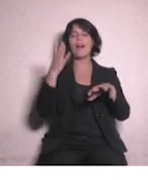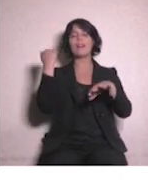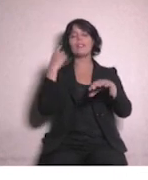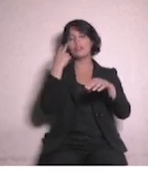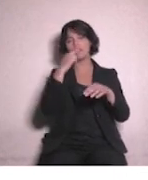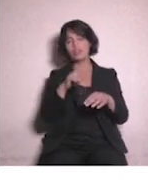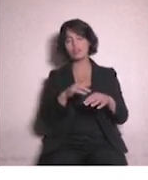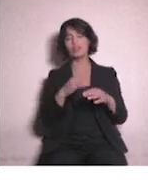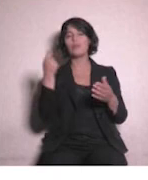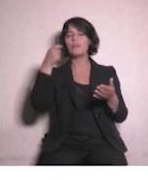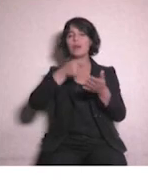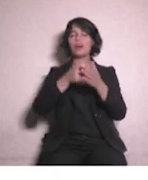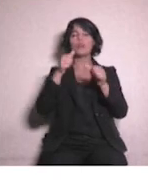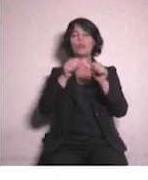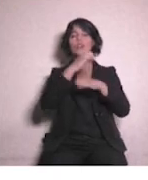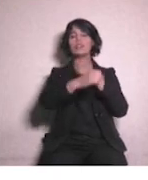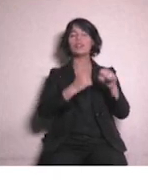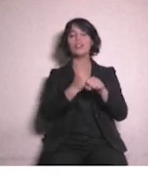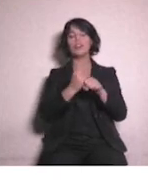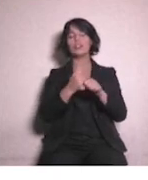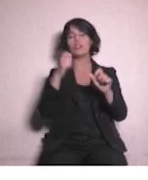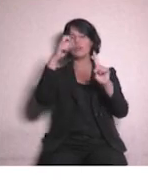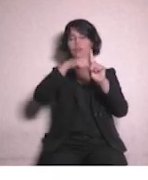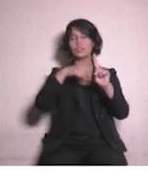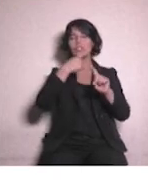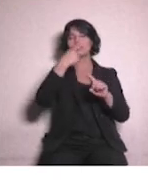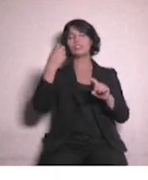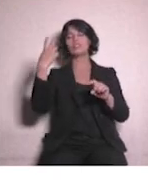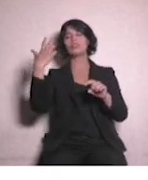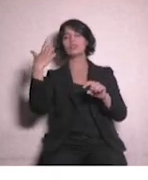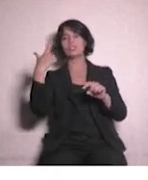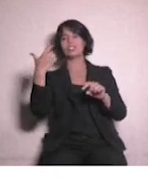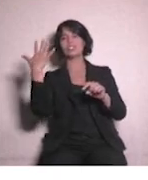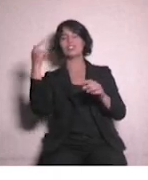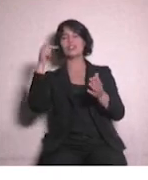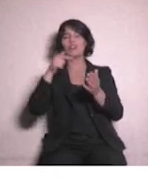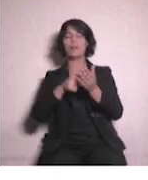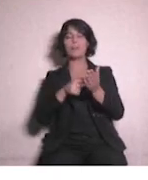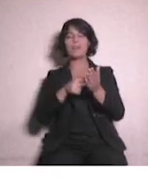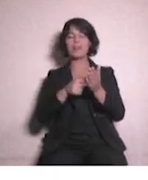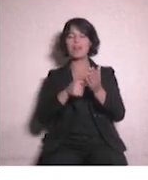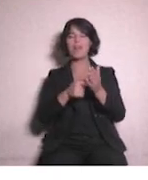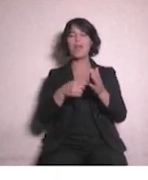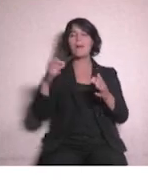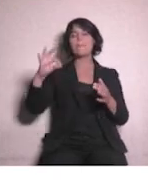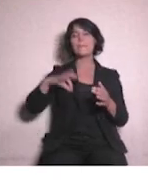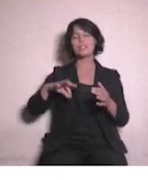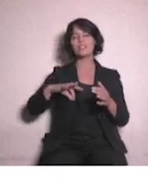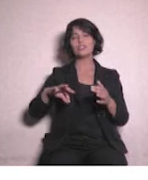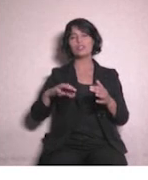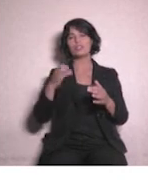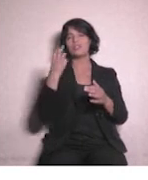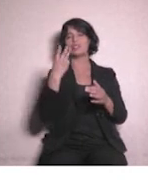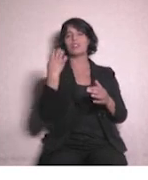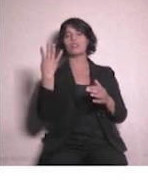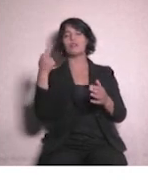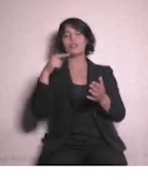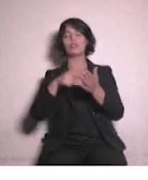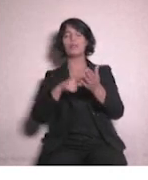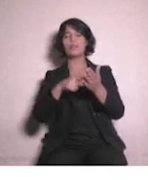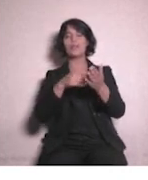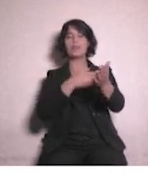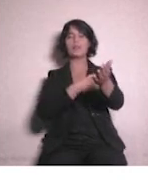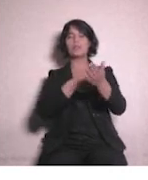Hemos pagado durante el año mensualmente 175.000 pensiones por un equivalente a